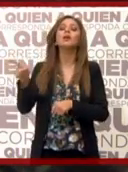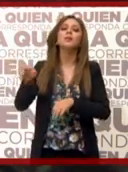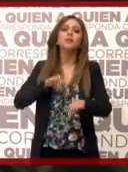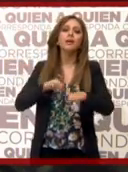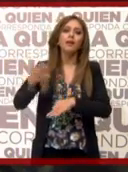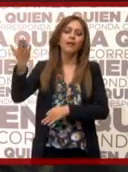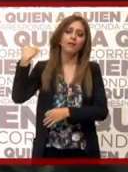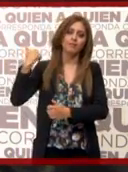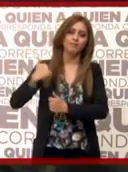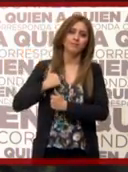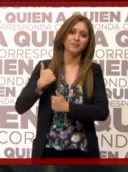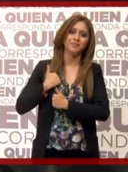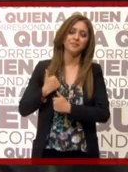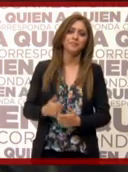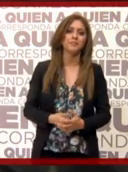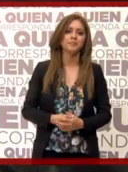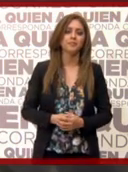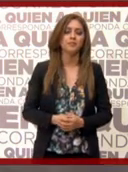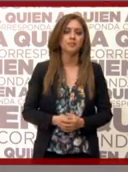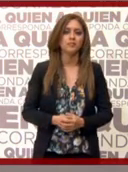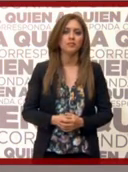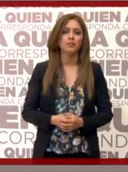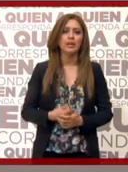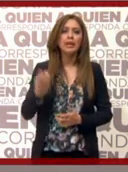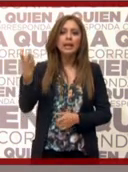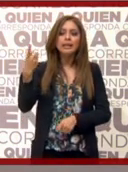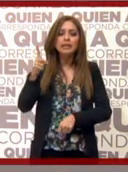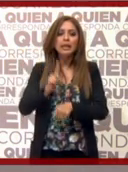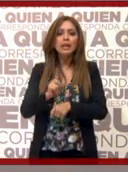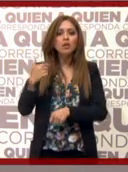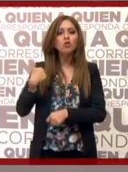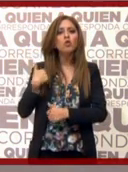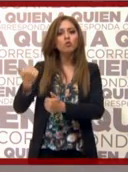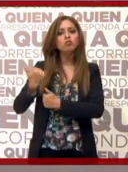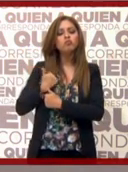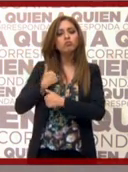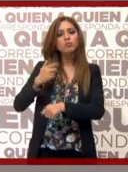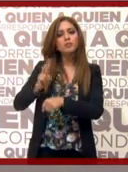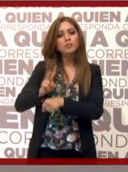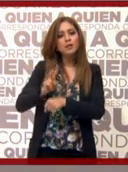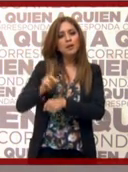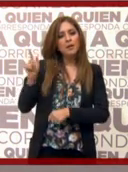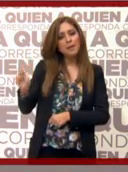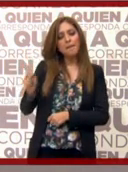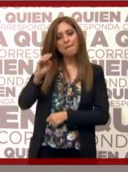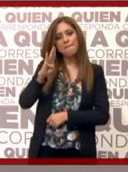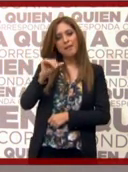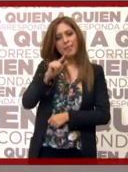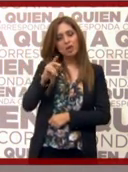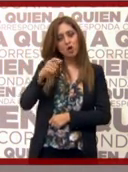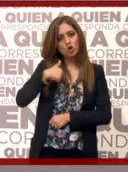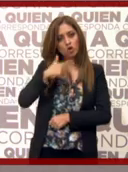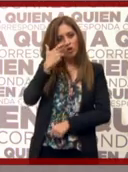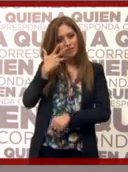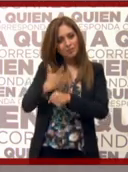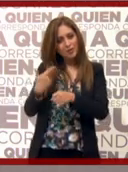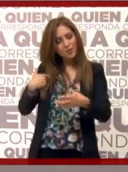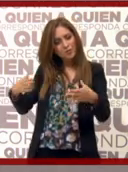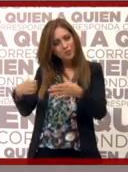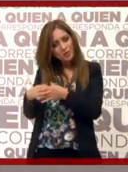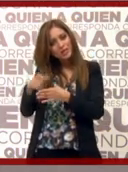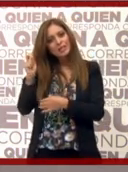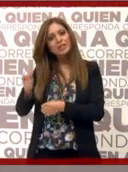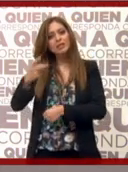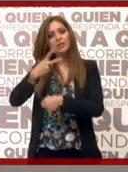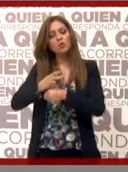ejército. Yo me encontraba desempeñando mis servicios en la guardia en prevención en el batallón en el que pertenezco, que es el